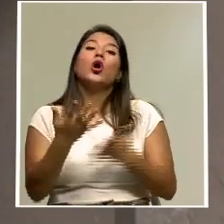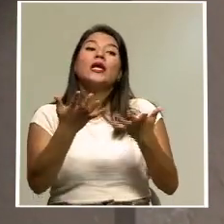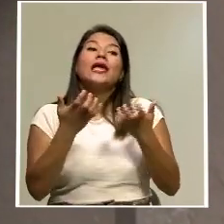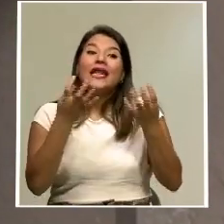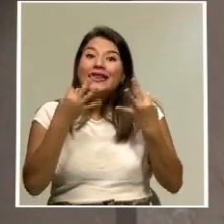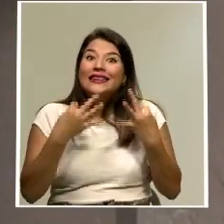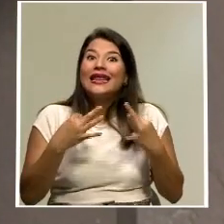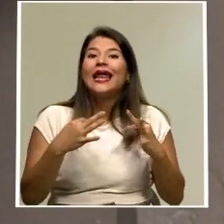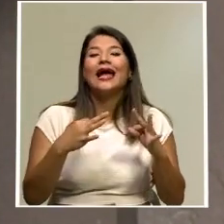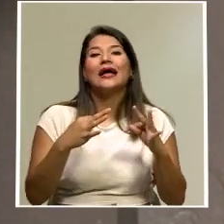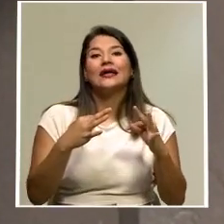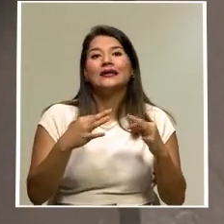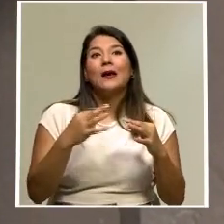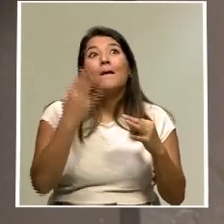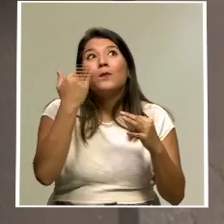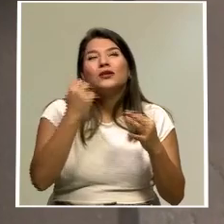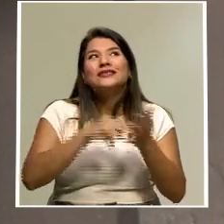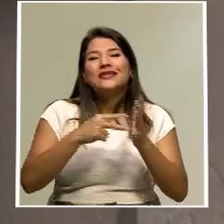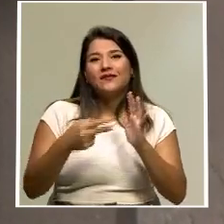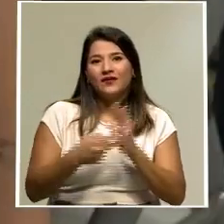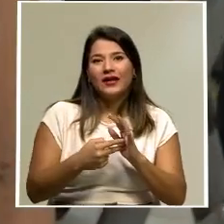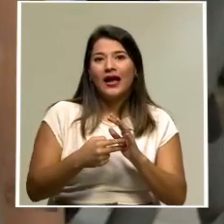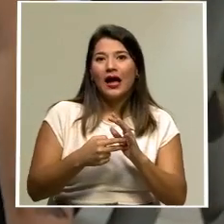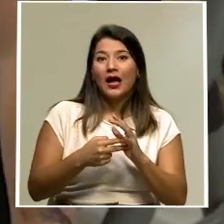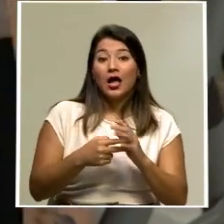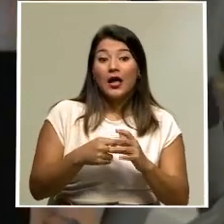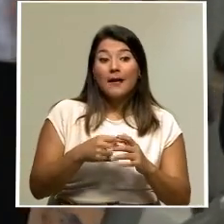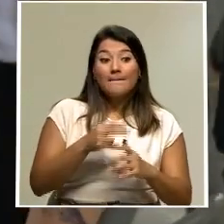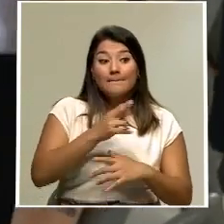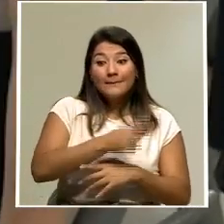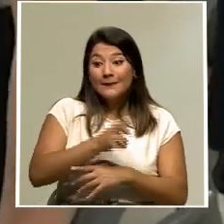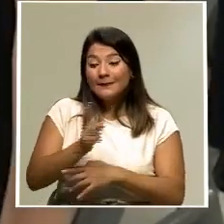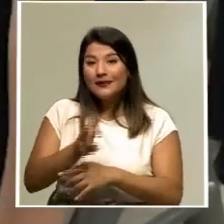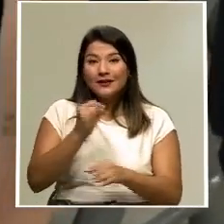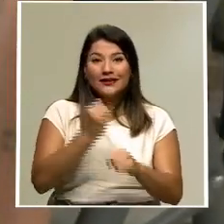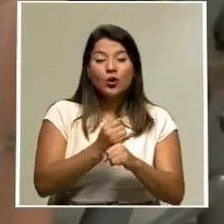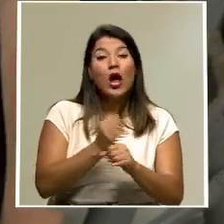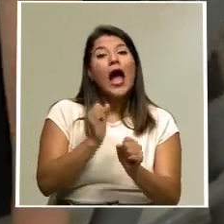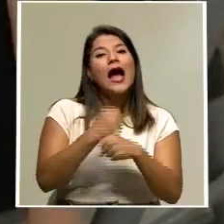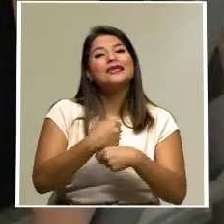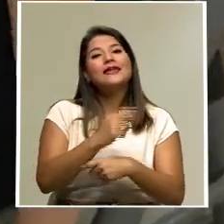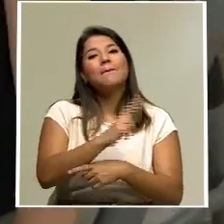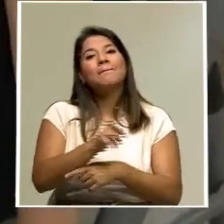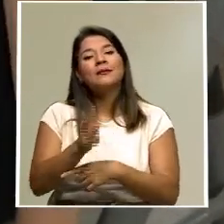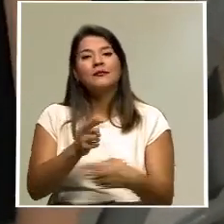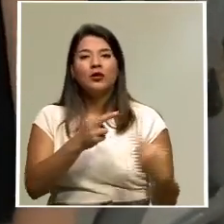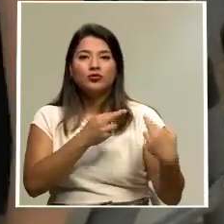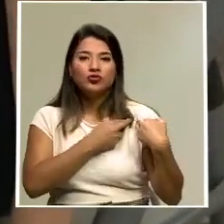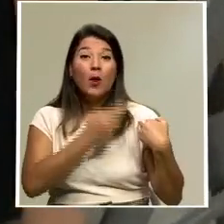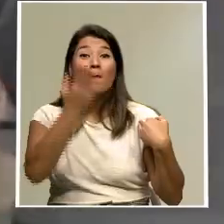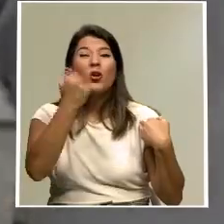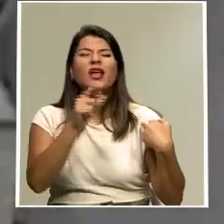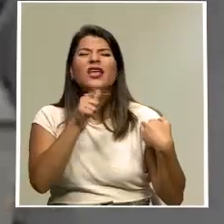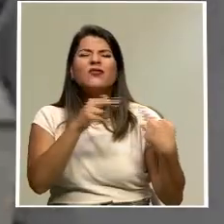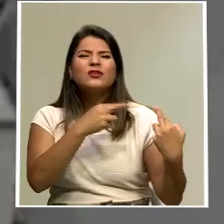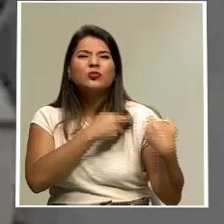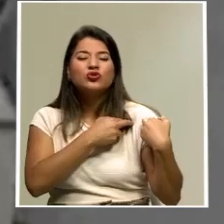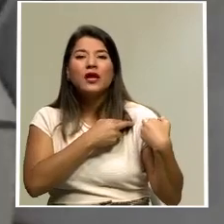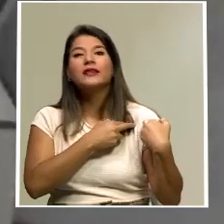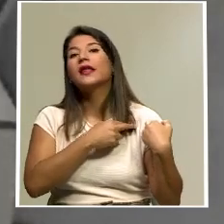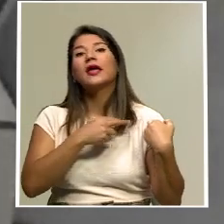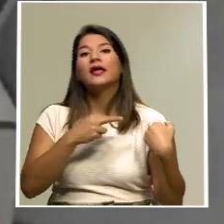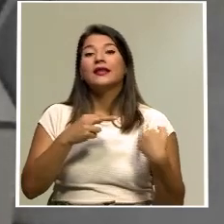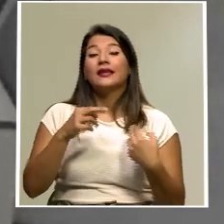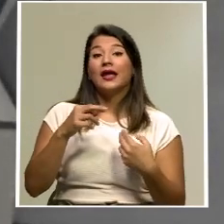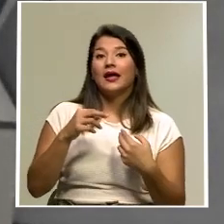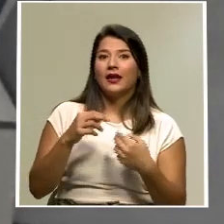de duplicidad de funciones, porque eso es responsabilidad del Fondo Nacional de Telecomunicaciones. Reafirmar que la posición de